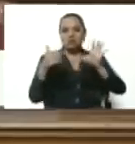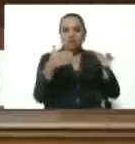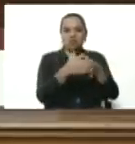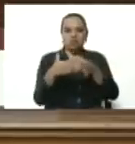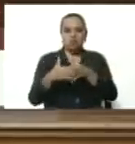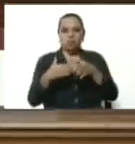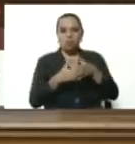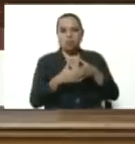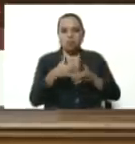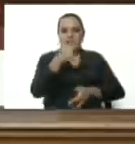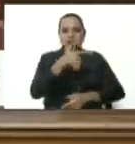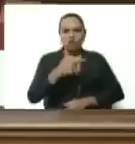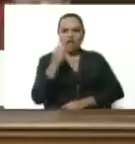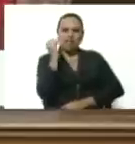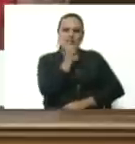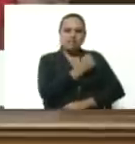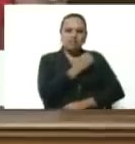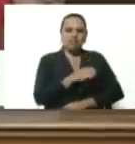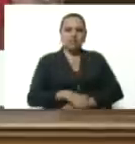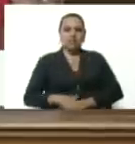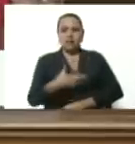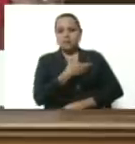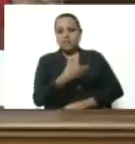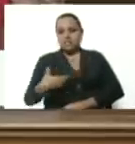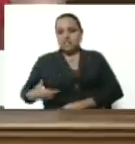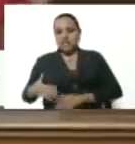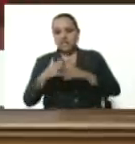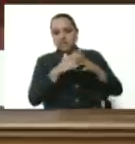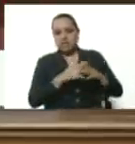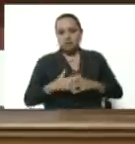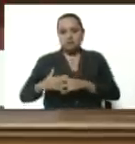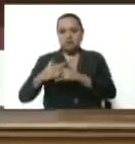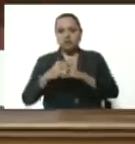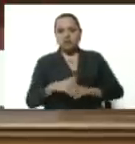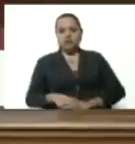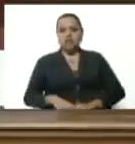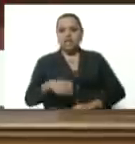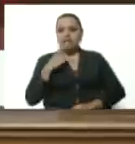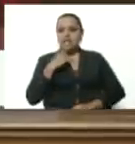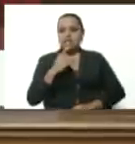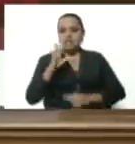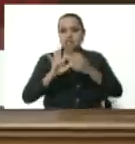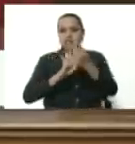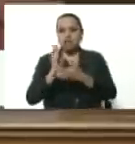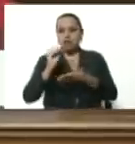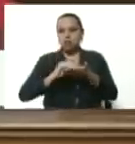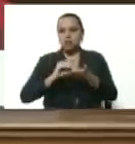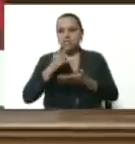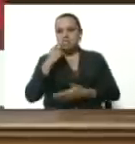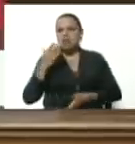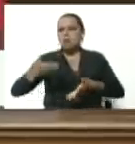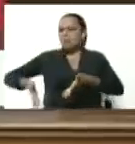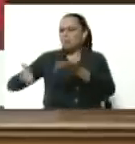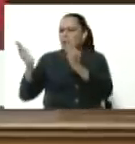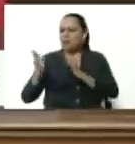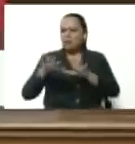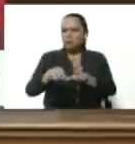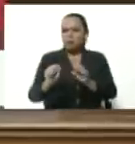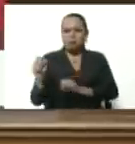mercenarios, uno, que el presidente de Estados Unidos dijo, van 5 veces que he dicho que me invadan Venezuela.